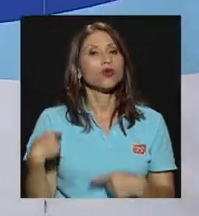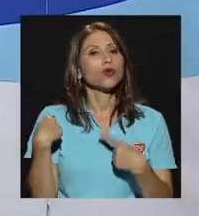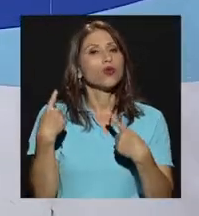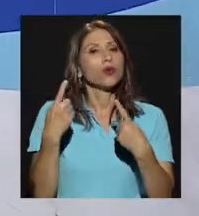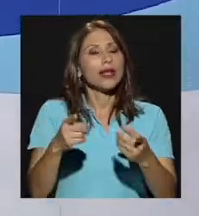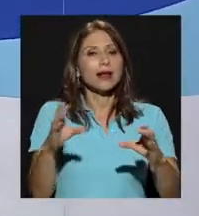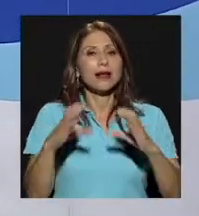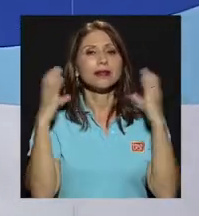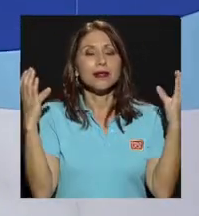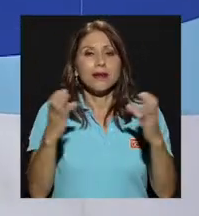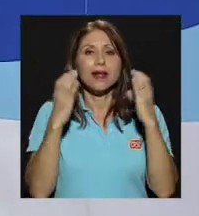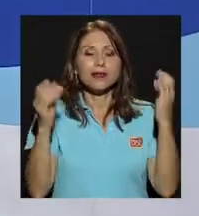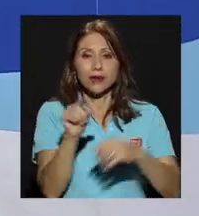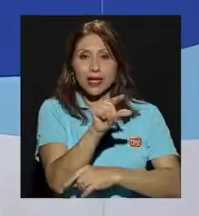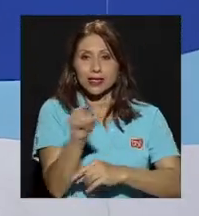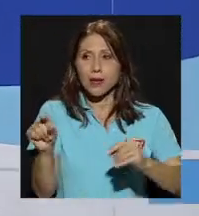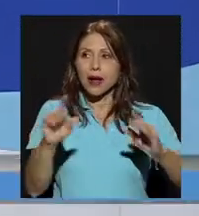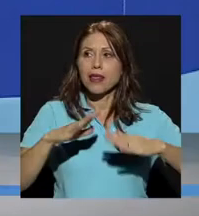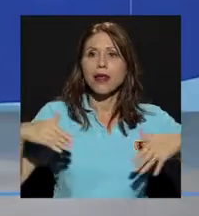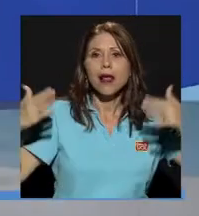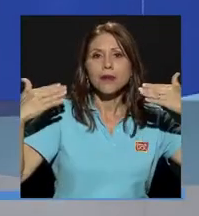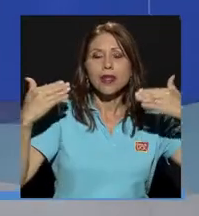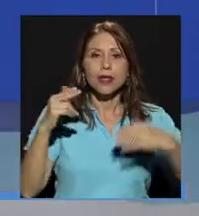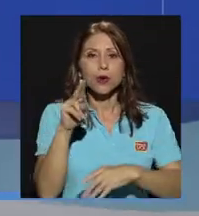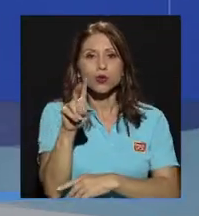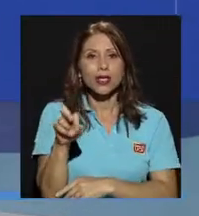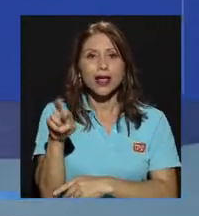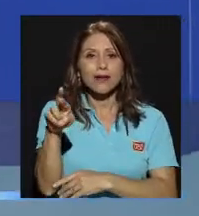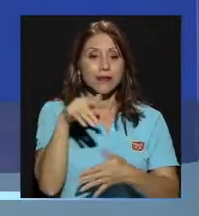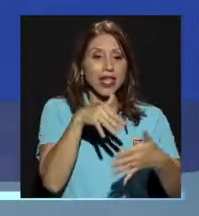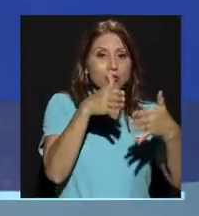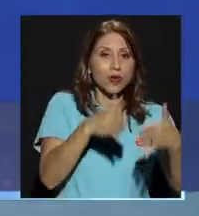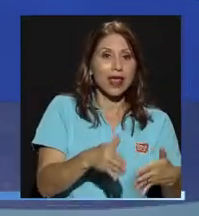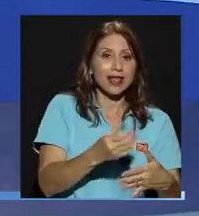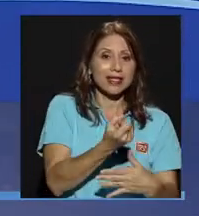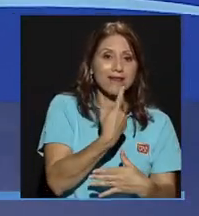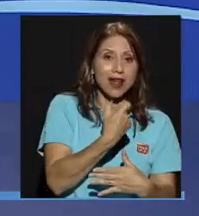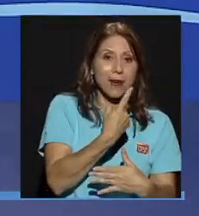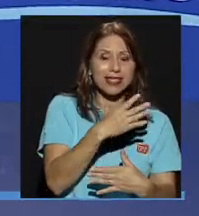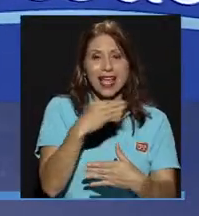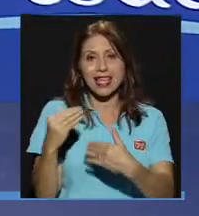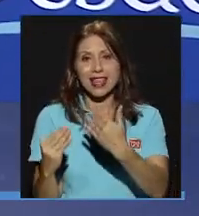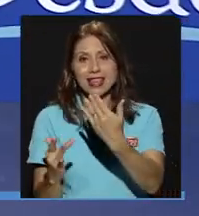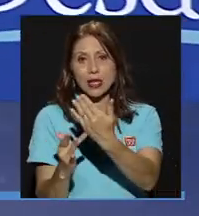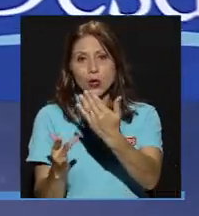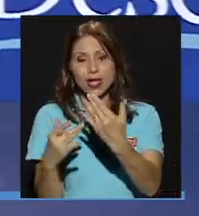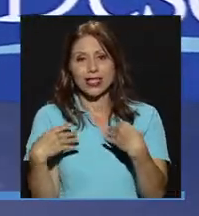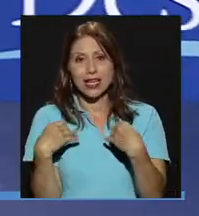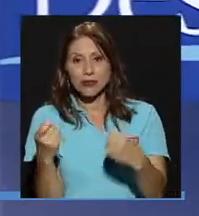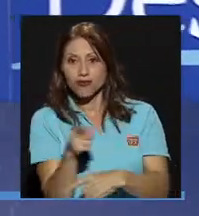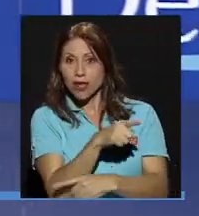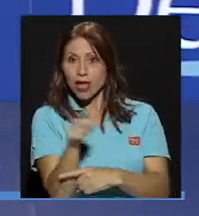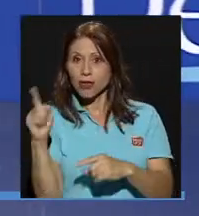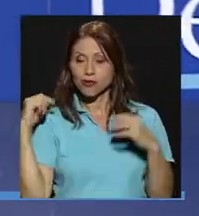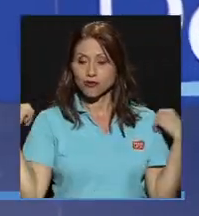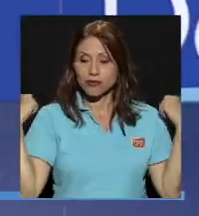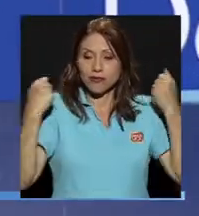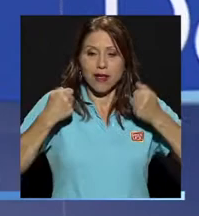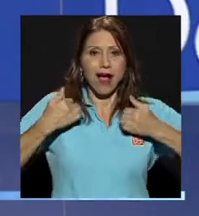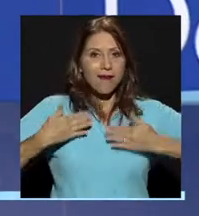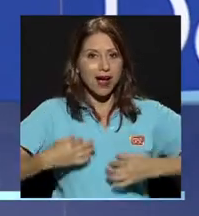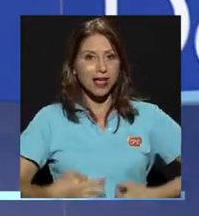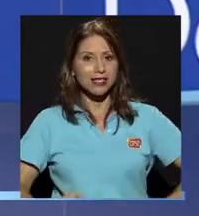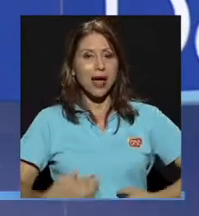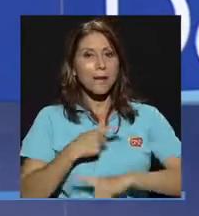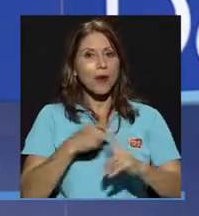Durante la celebración de la Semana del Ambiente en la UCR, estudiantes de Farmacia y Tecnologías de la Salud se pusieron su gabacha,